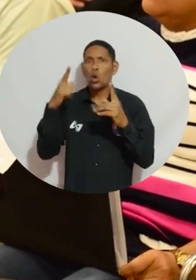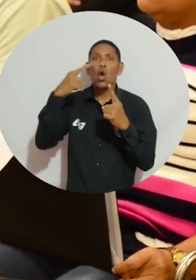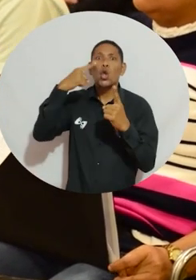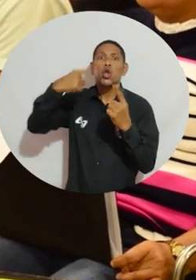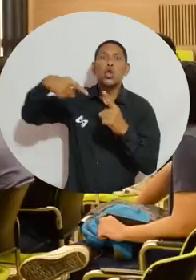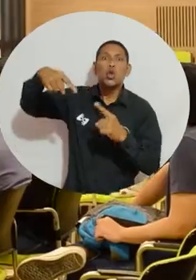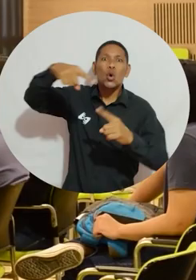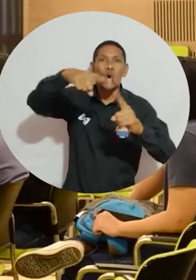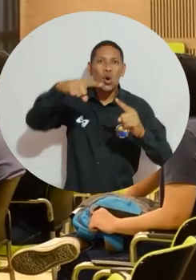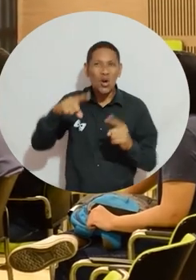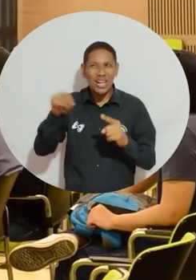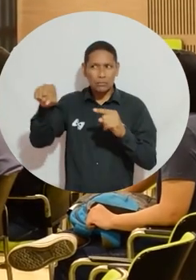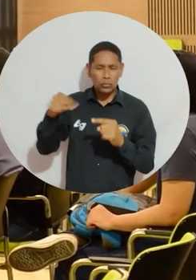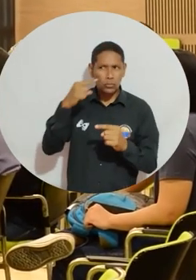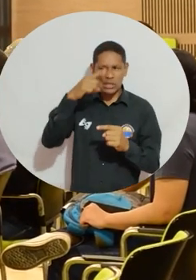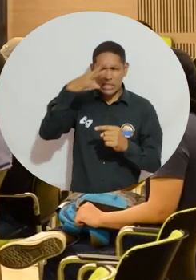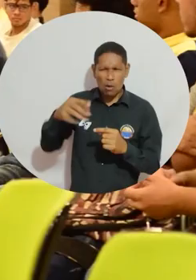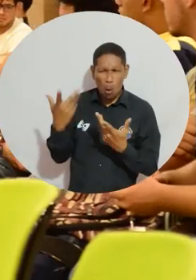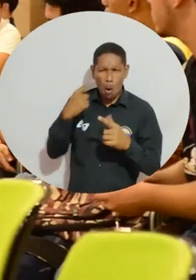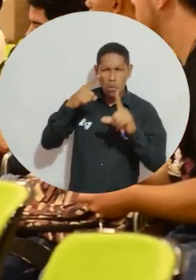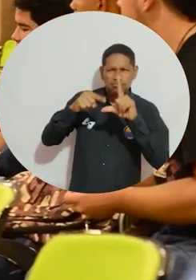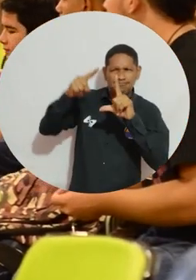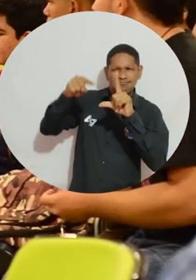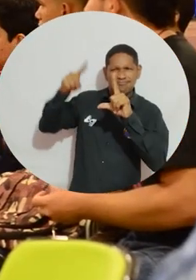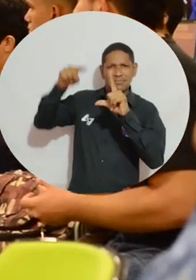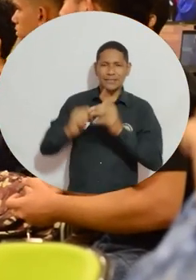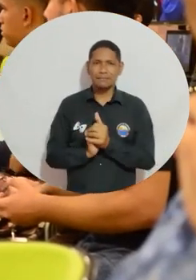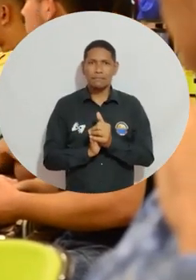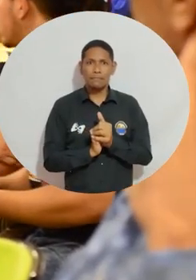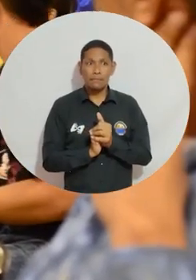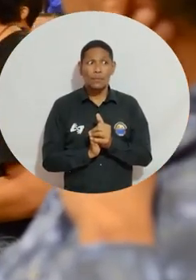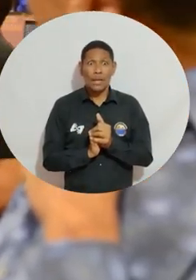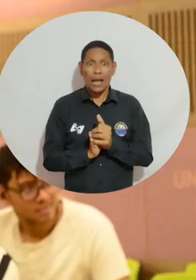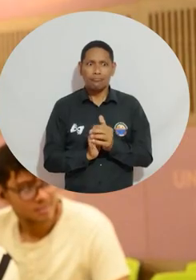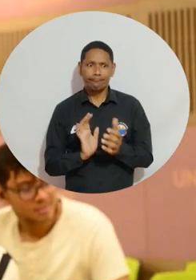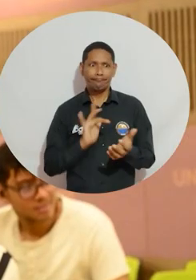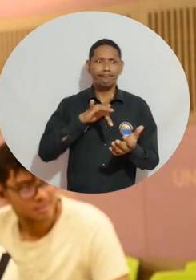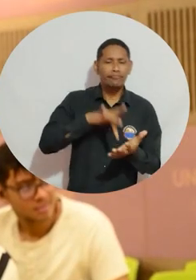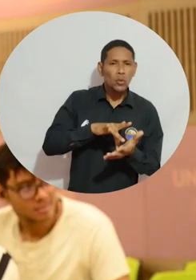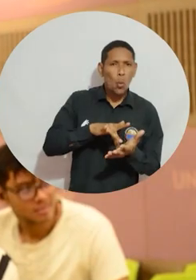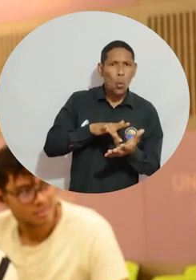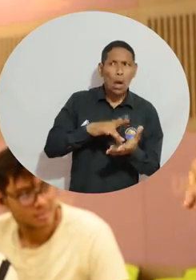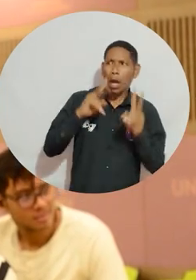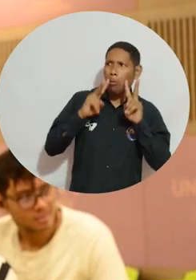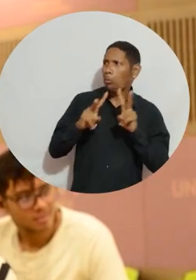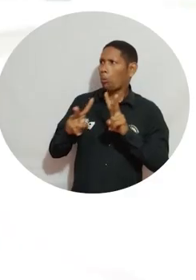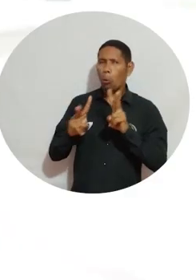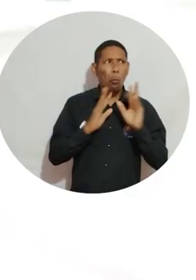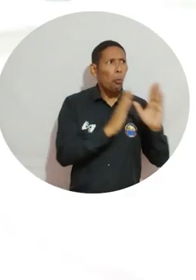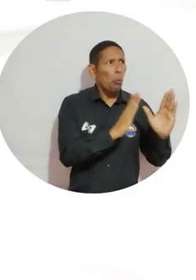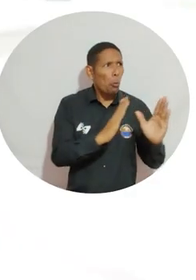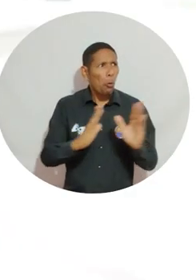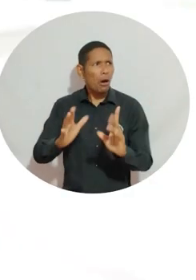el análisis de las tendencias del sector turístico de la ciudad de Santa Marta. Se ve un fortalecimiento en el evento. Es un poco diferente a cuando vine por primera vez al evento.